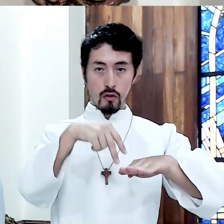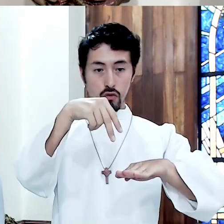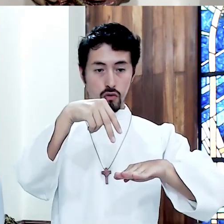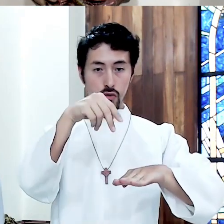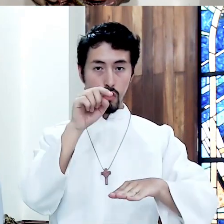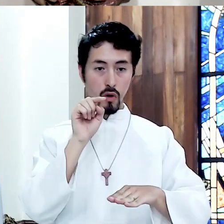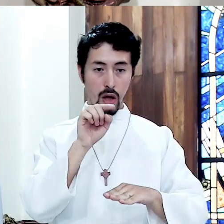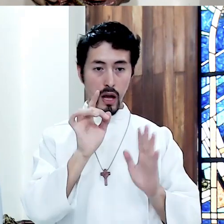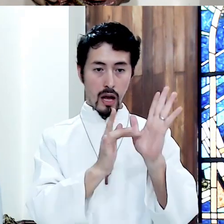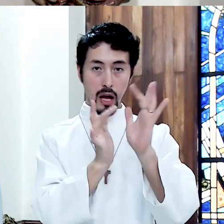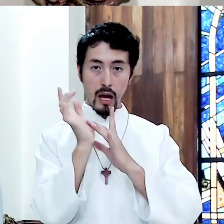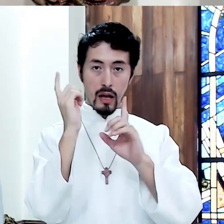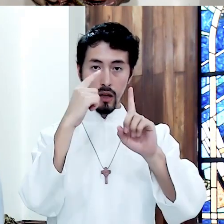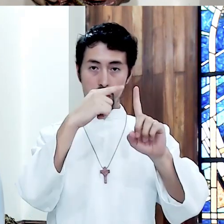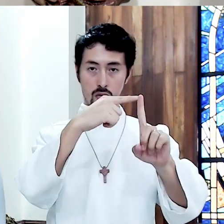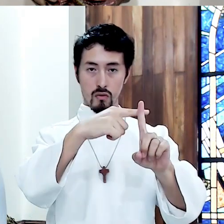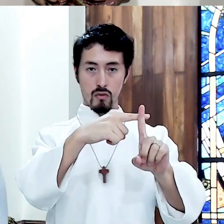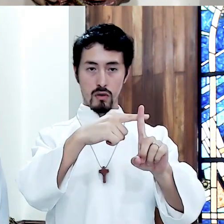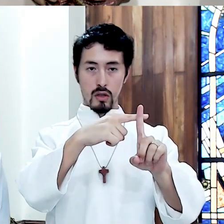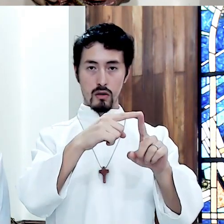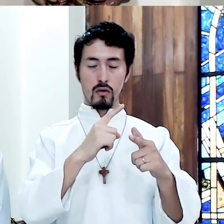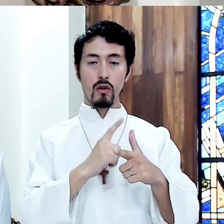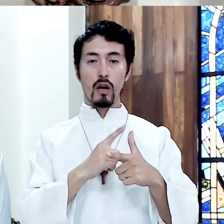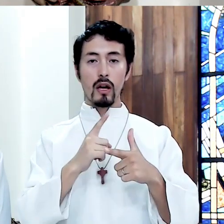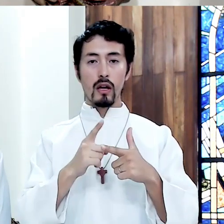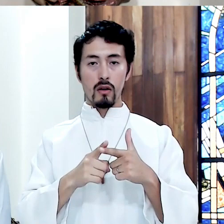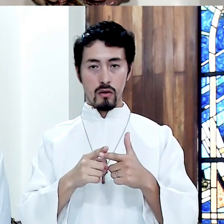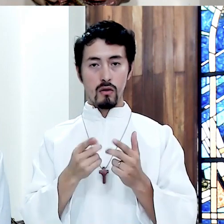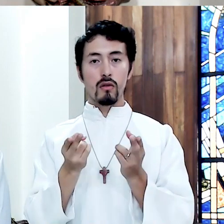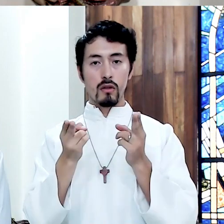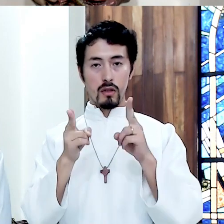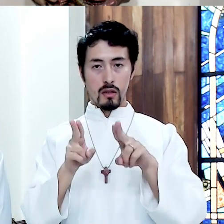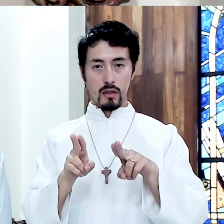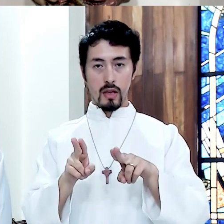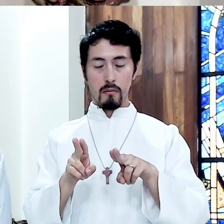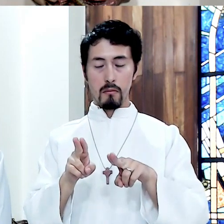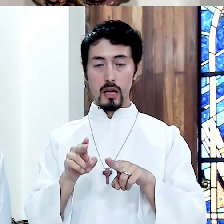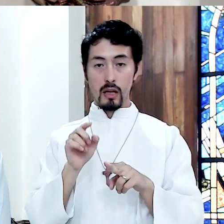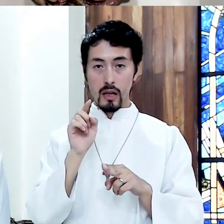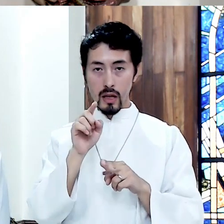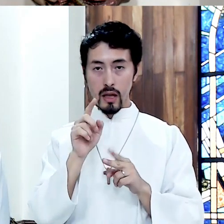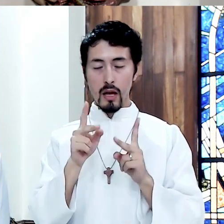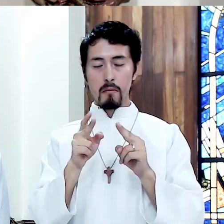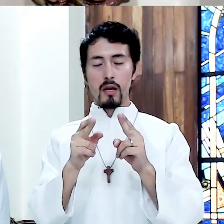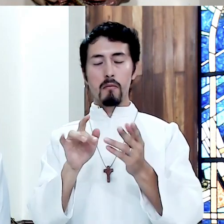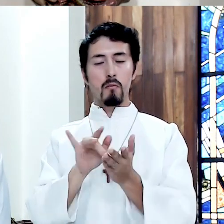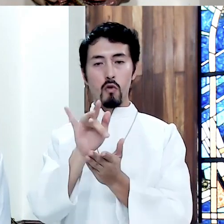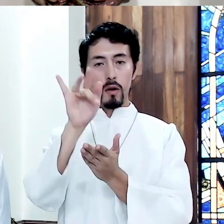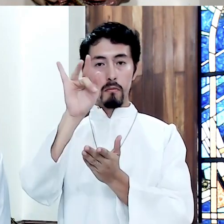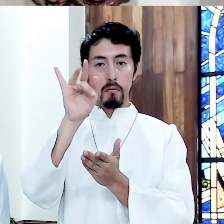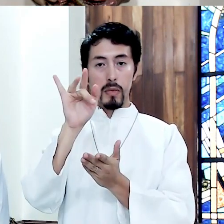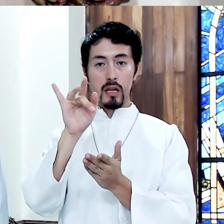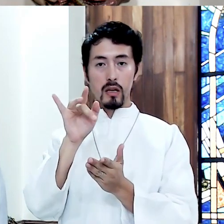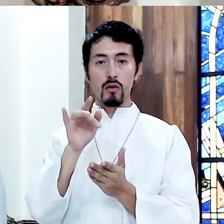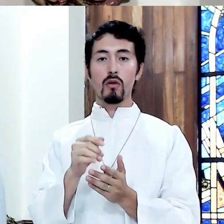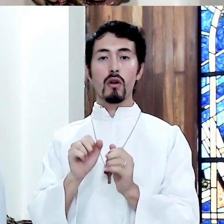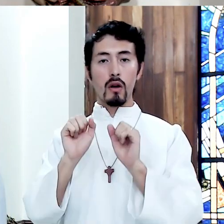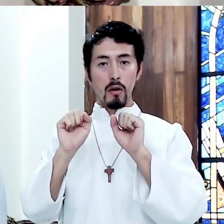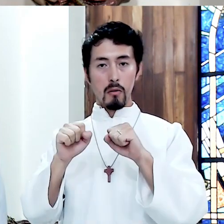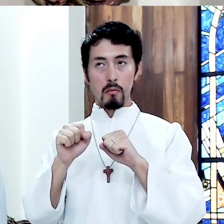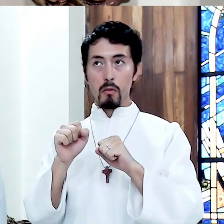habita en ustedes, entonces el Padre, que resucitó a Jesús de entre los